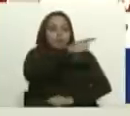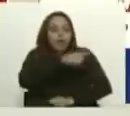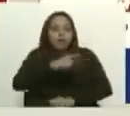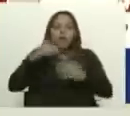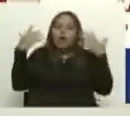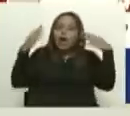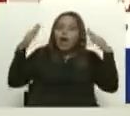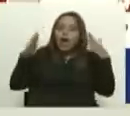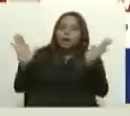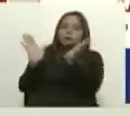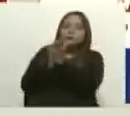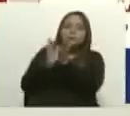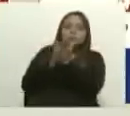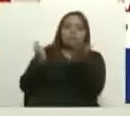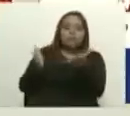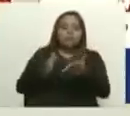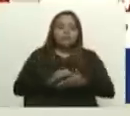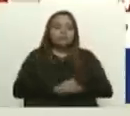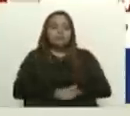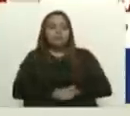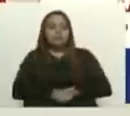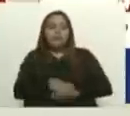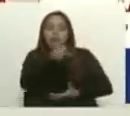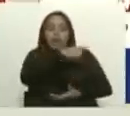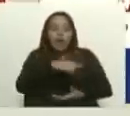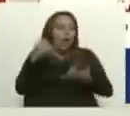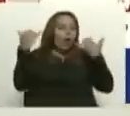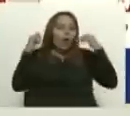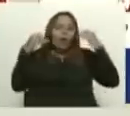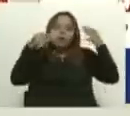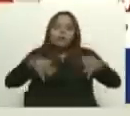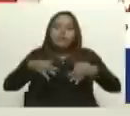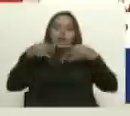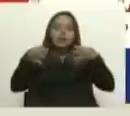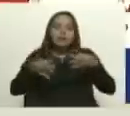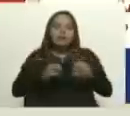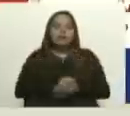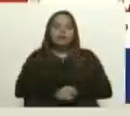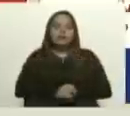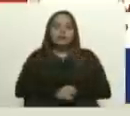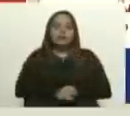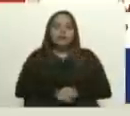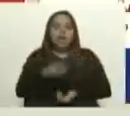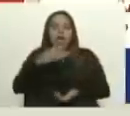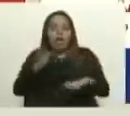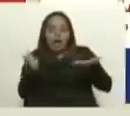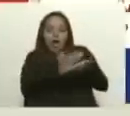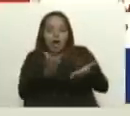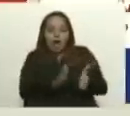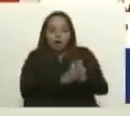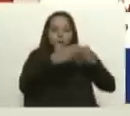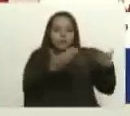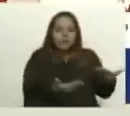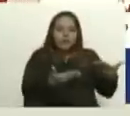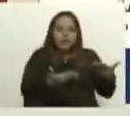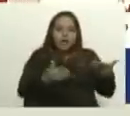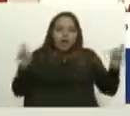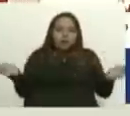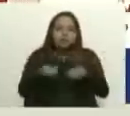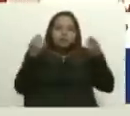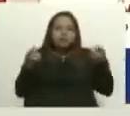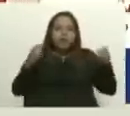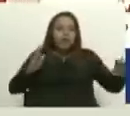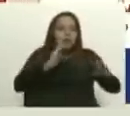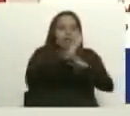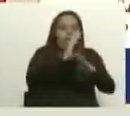aplaudieron, lo festejaron, le llevaban carpetas para promover sanciones contra este país,